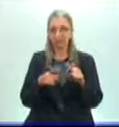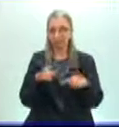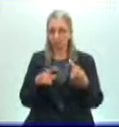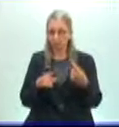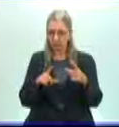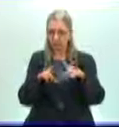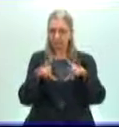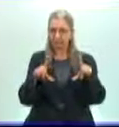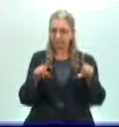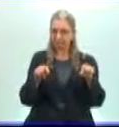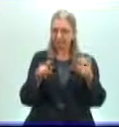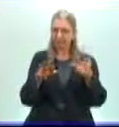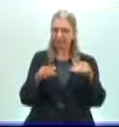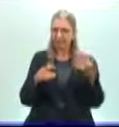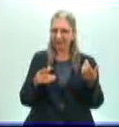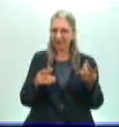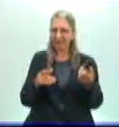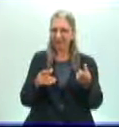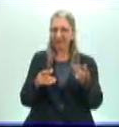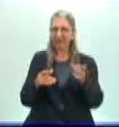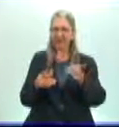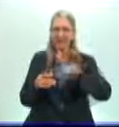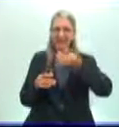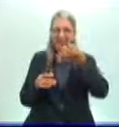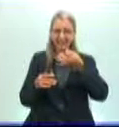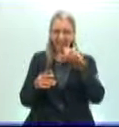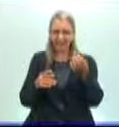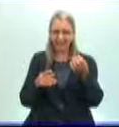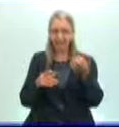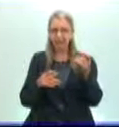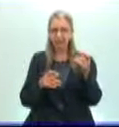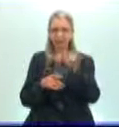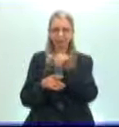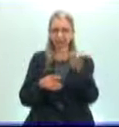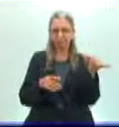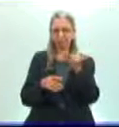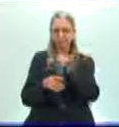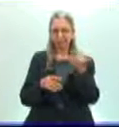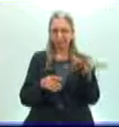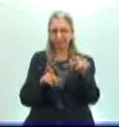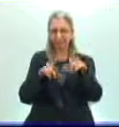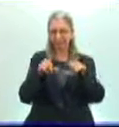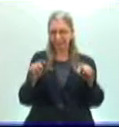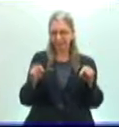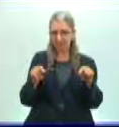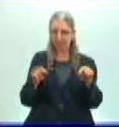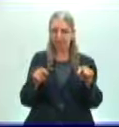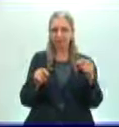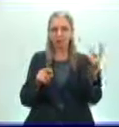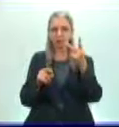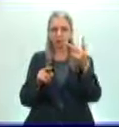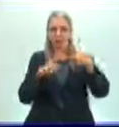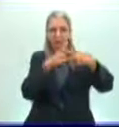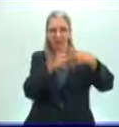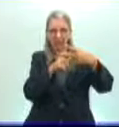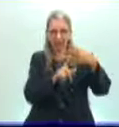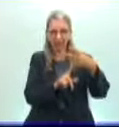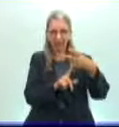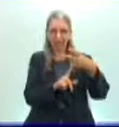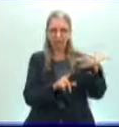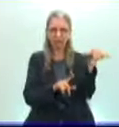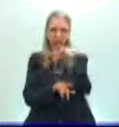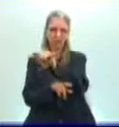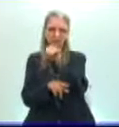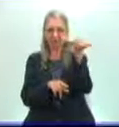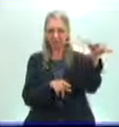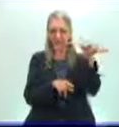y vamos a estar recordando los criterios de semejanza de triángulos. Recordemos que dos triángulos son semejantes si tienen dos ángulos respectivamente